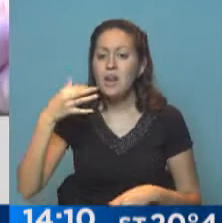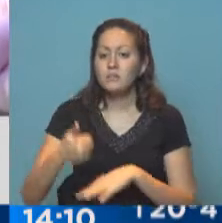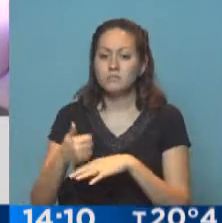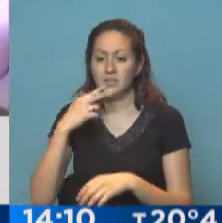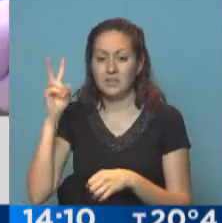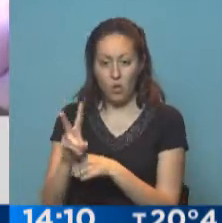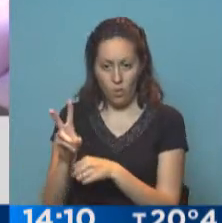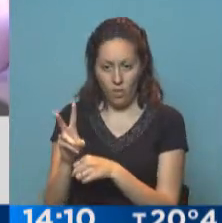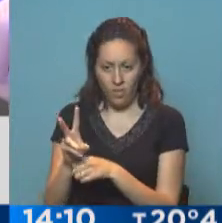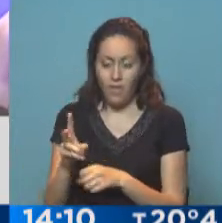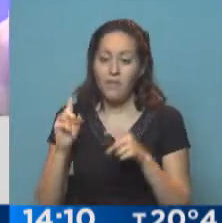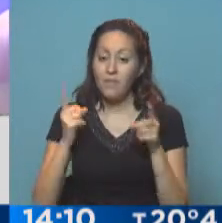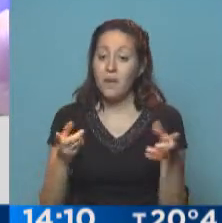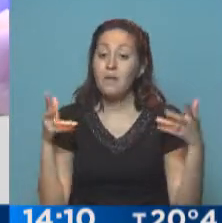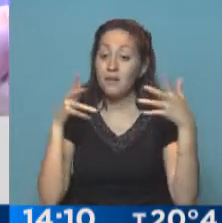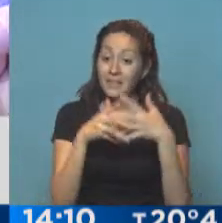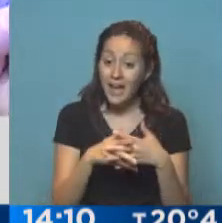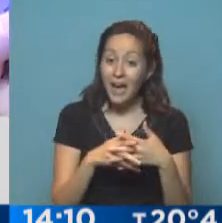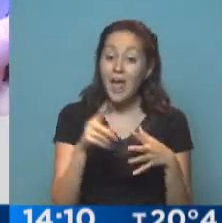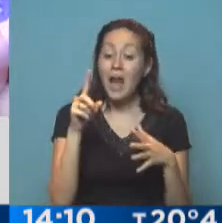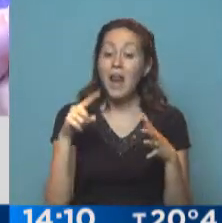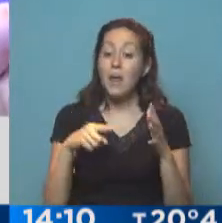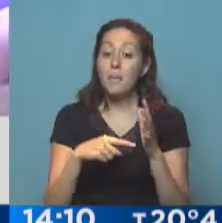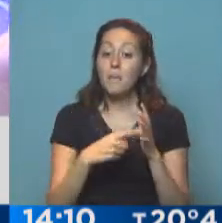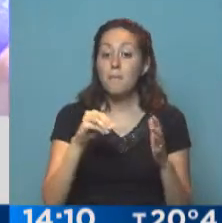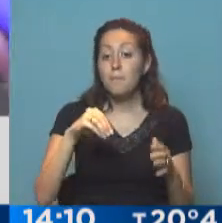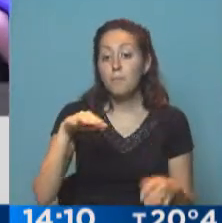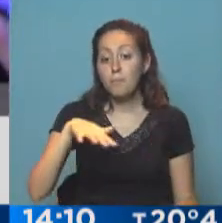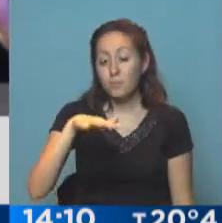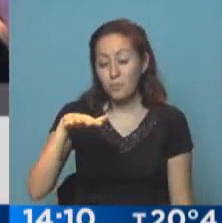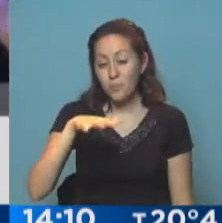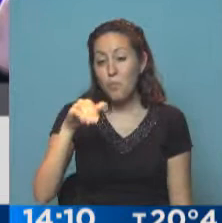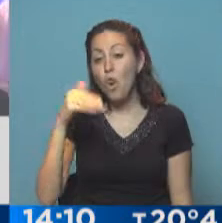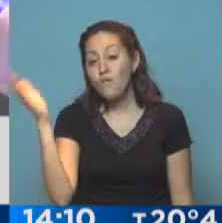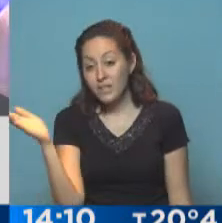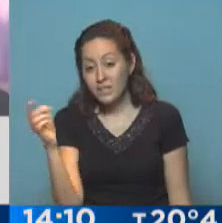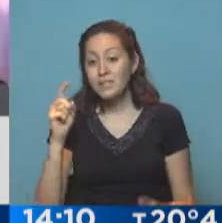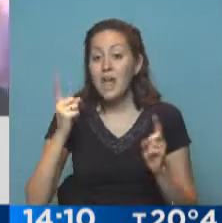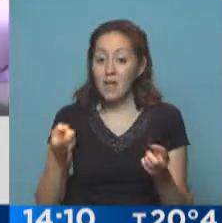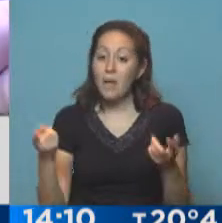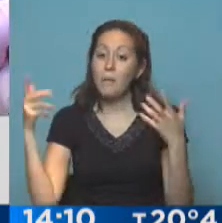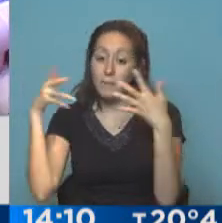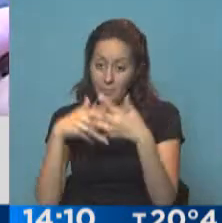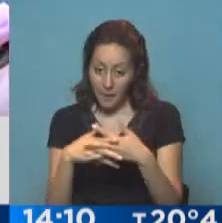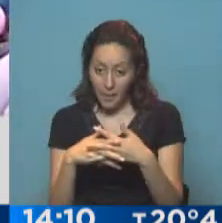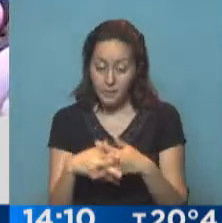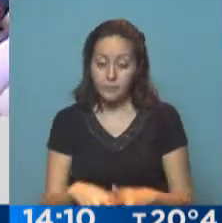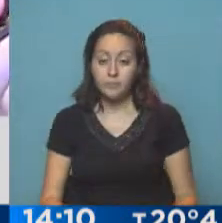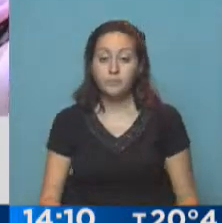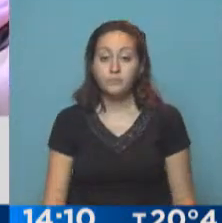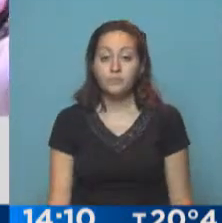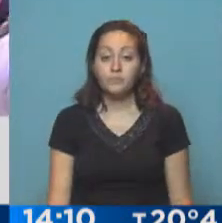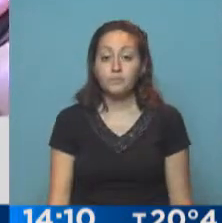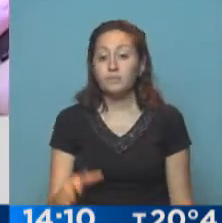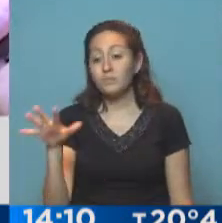integrar con la provincia de Buenos Aires, esa integración que es norte-sur dentro de la ciudad, también hacerlo con la provincia de Buenos Aires. Me refiero a esos